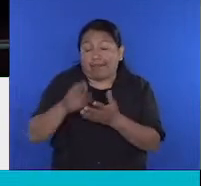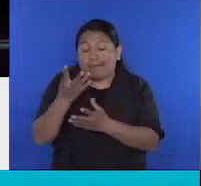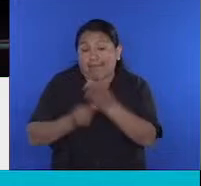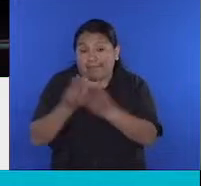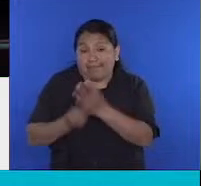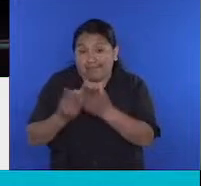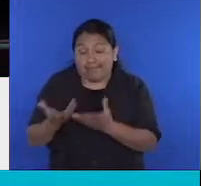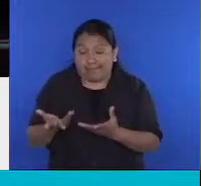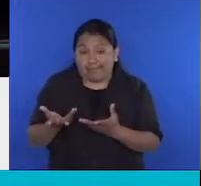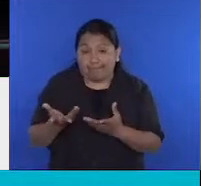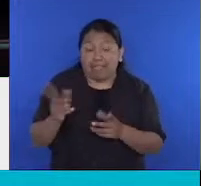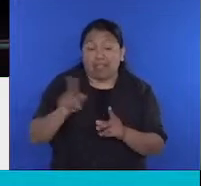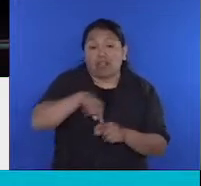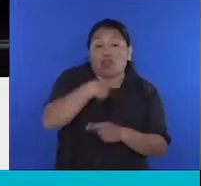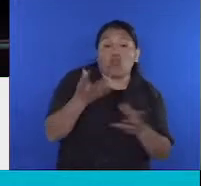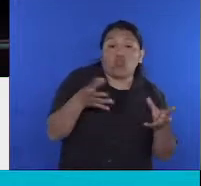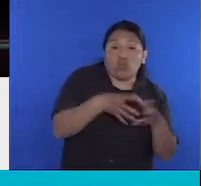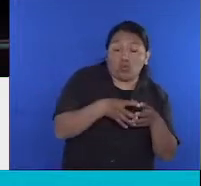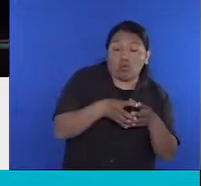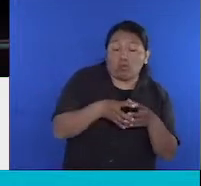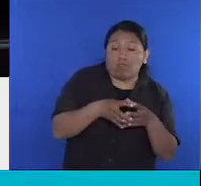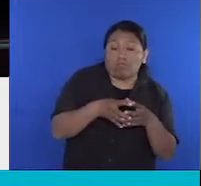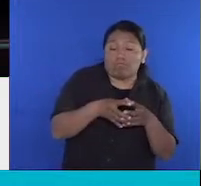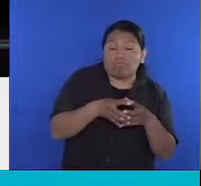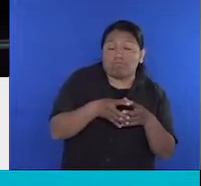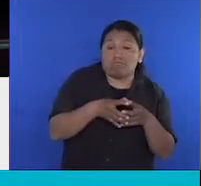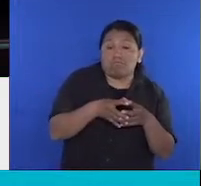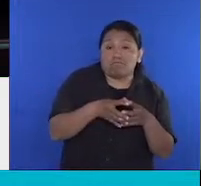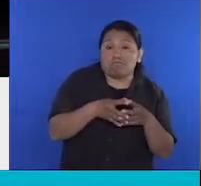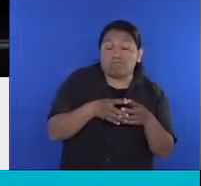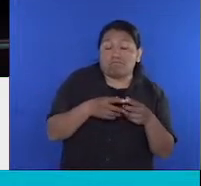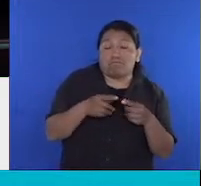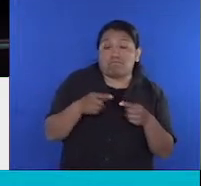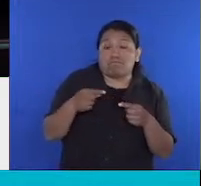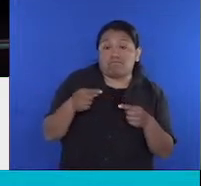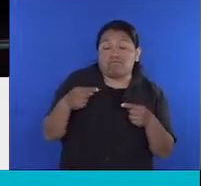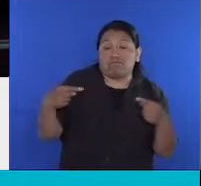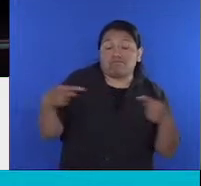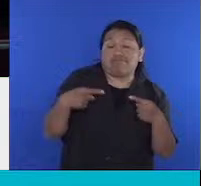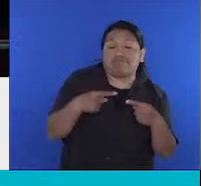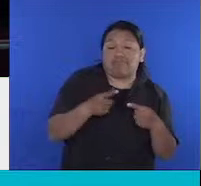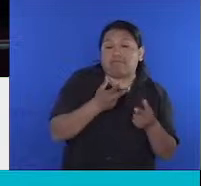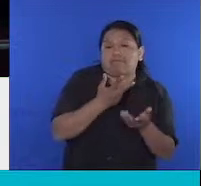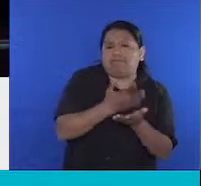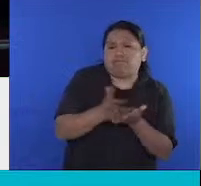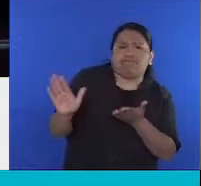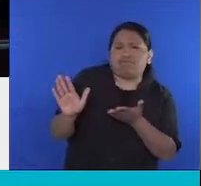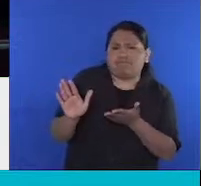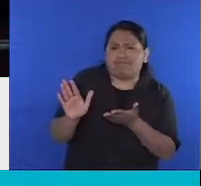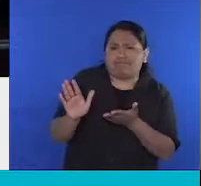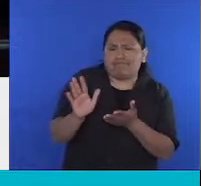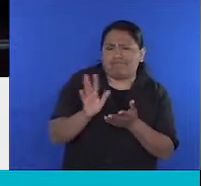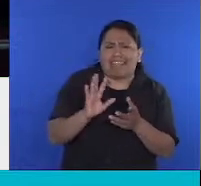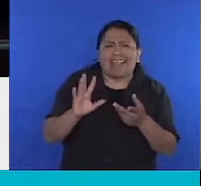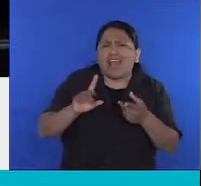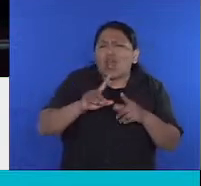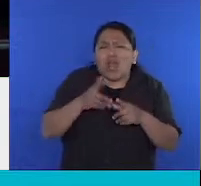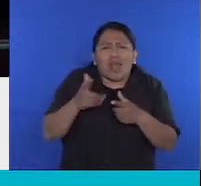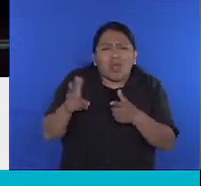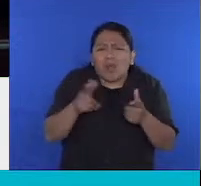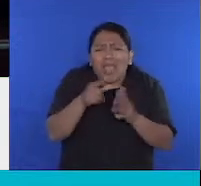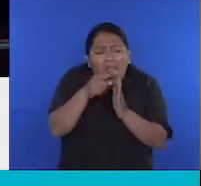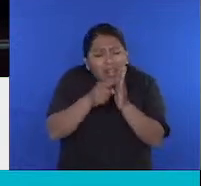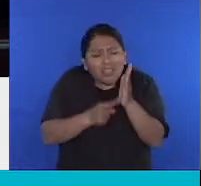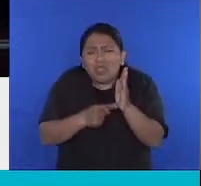lado de la grieta, de la otra punta, rechazo absoluto. O sea, no se pudo encontrar un solo artículo que genere